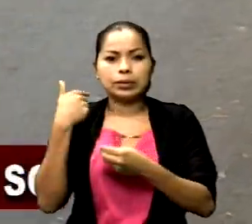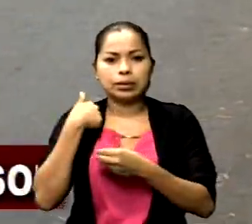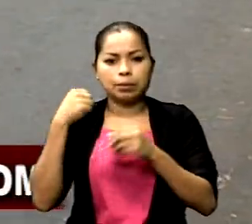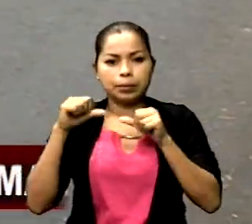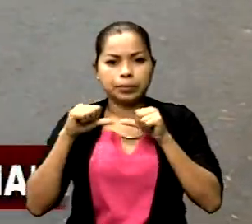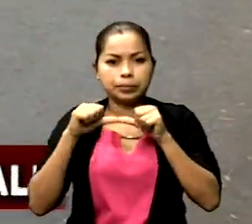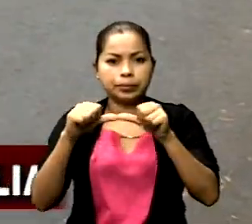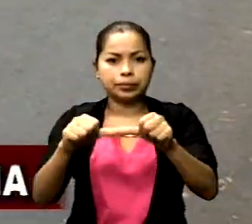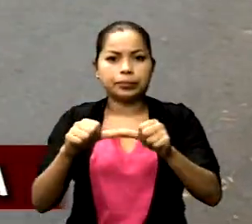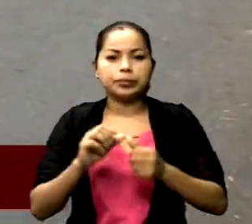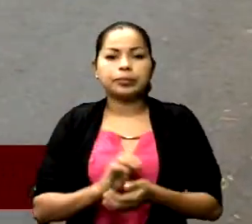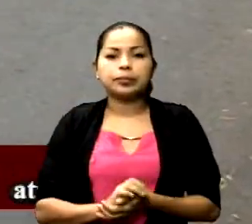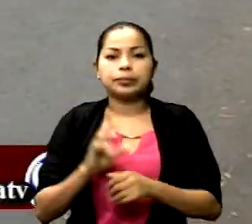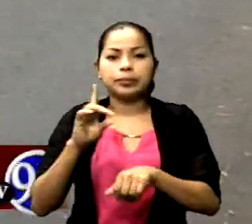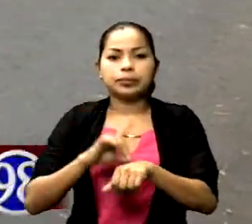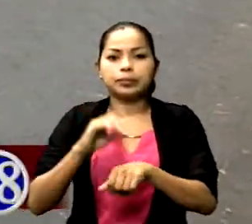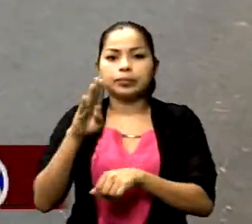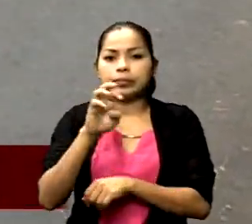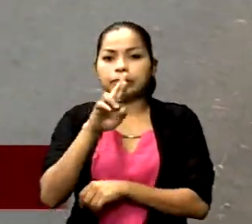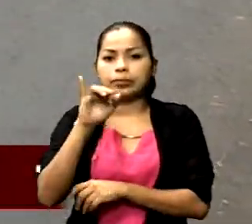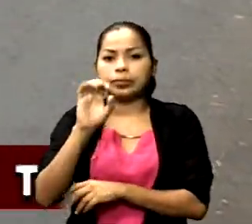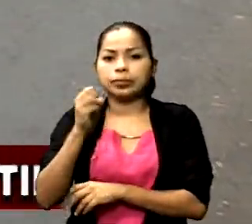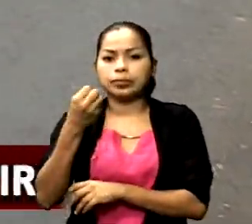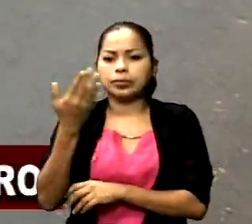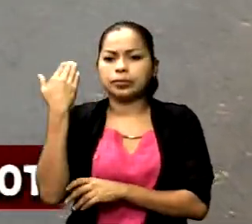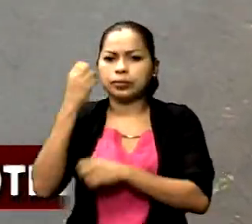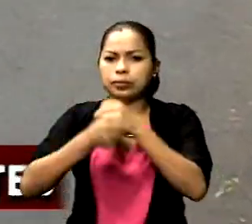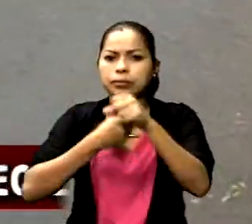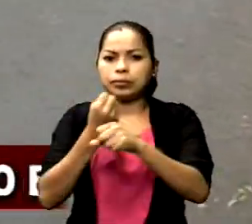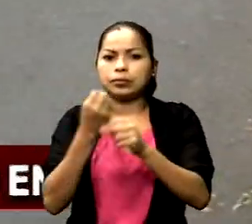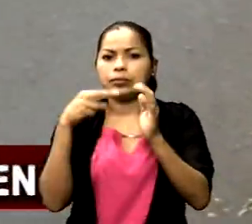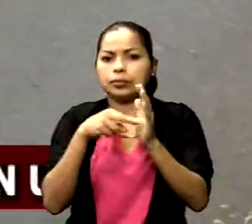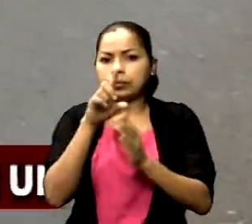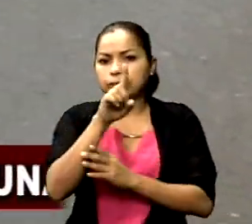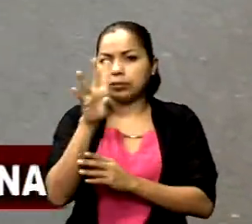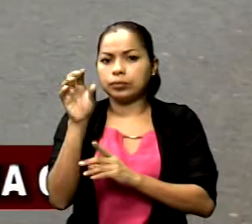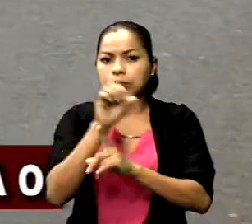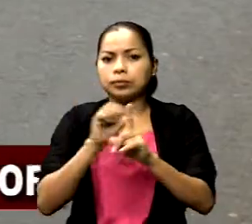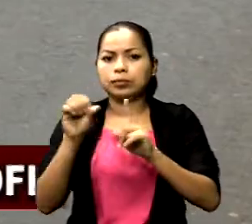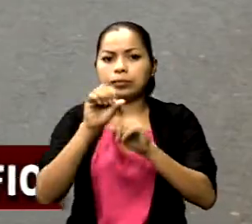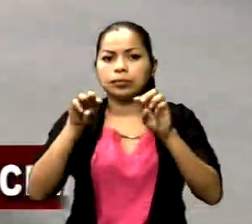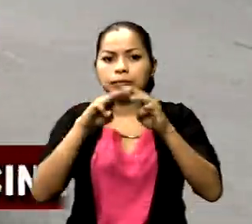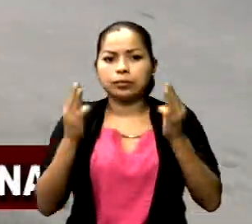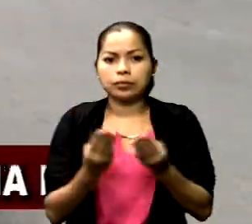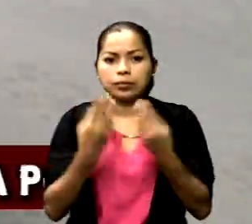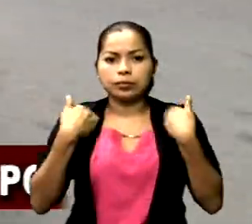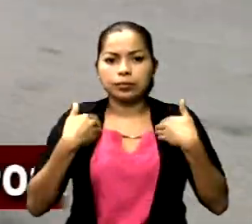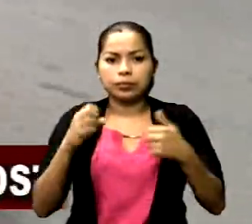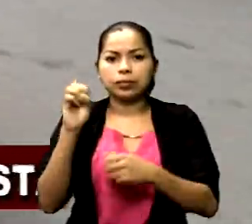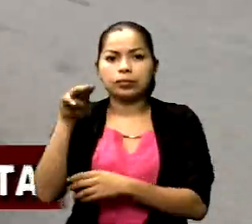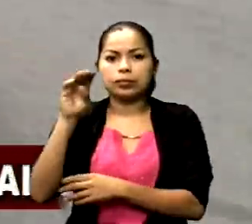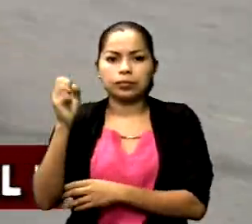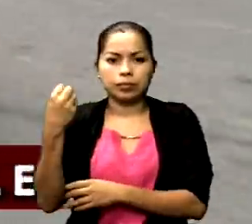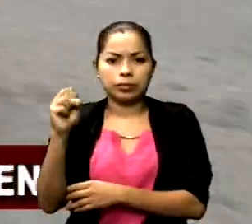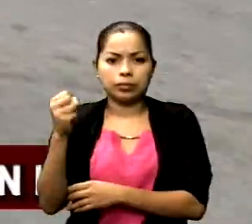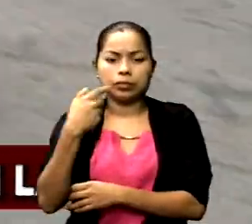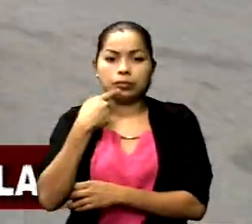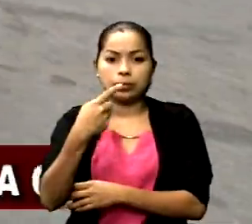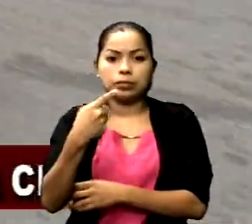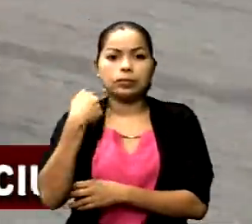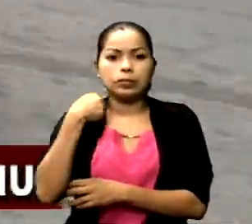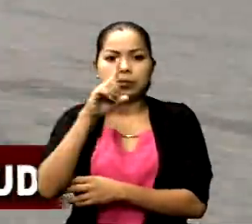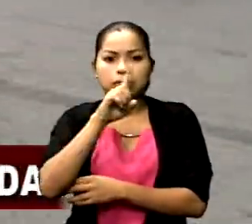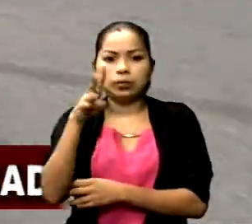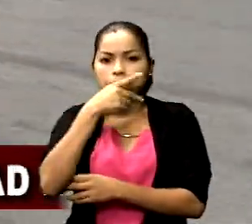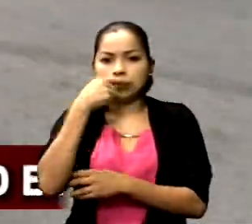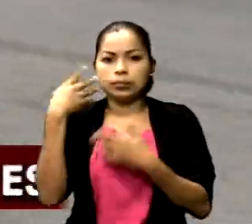tiempo. El doctor Berrío señala que desde el año 2004, la Organización Mundial de la Salud, OMS, estableció cada